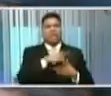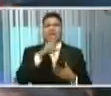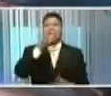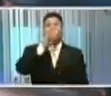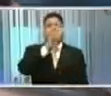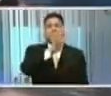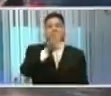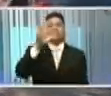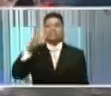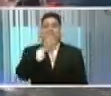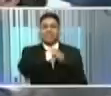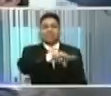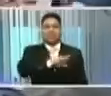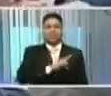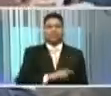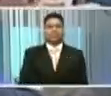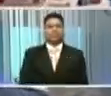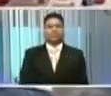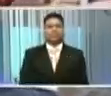enero.